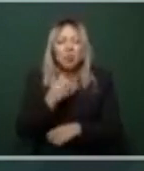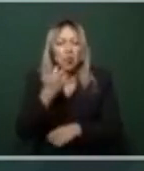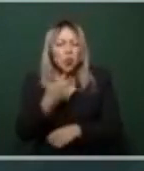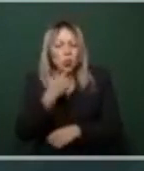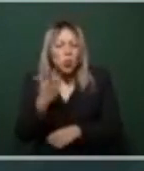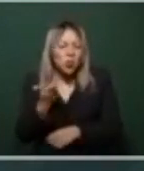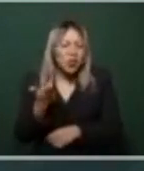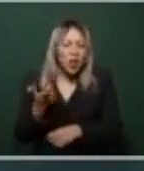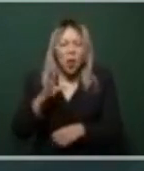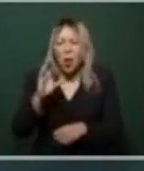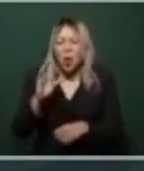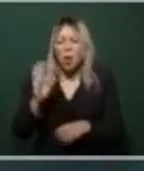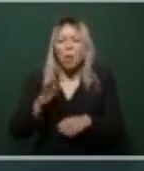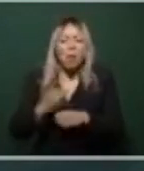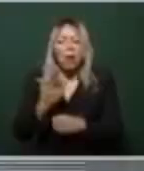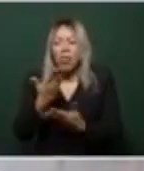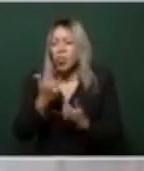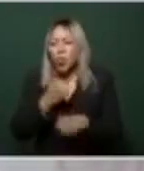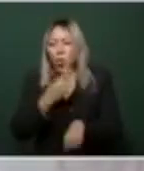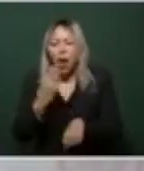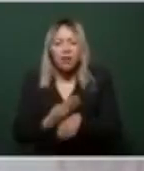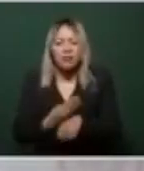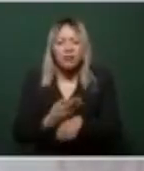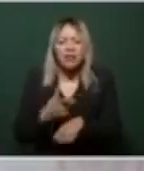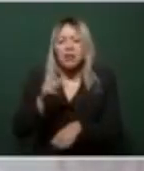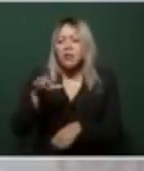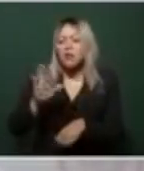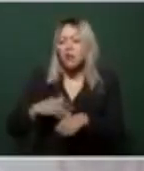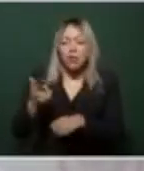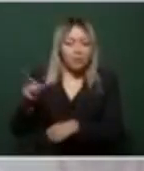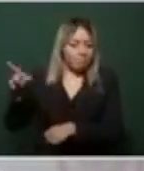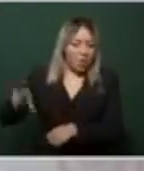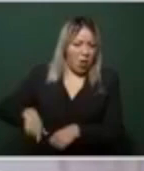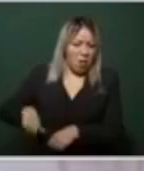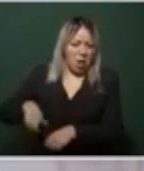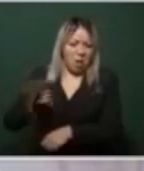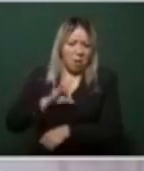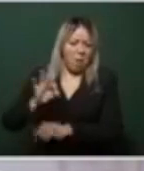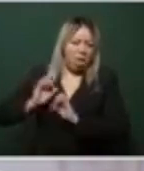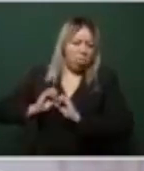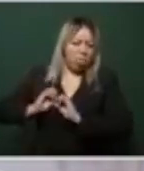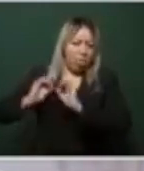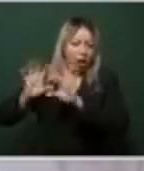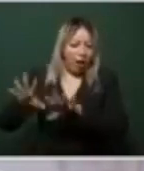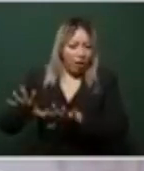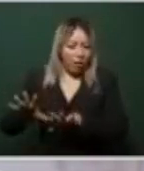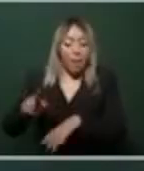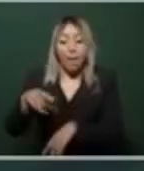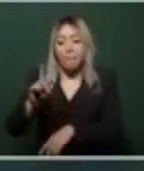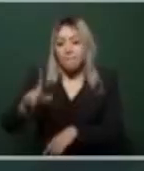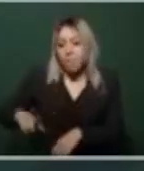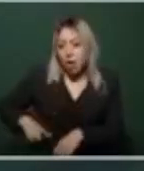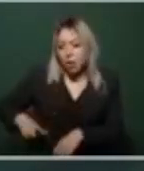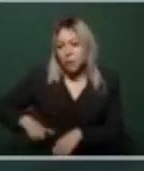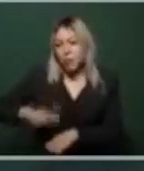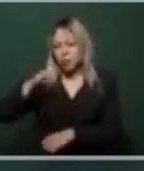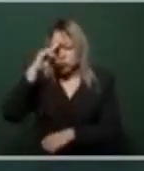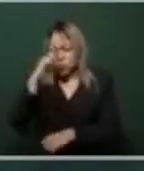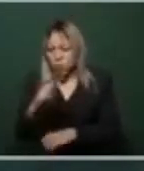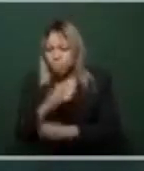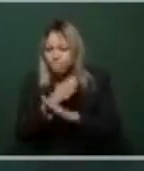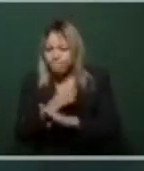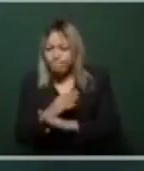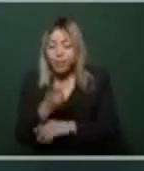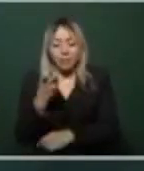qué impunidad? Porque la autoridad lo permite. Si la autoridad no lo permite, no